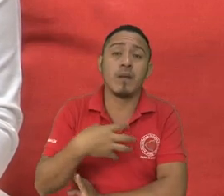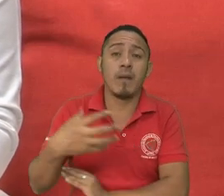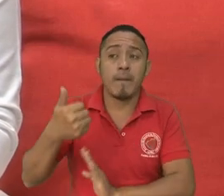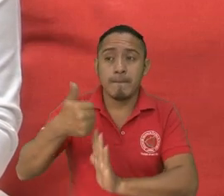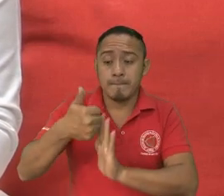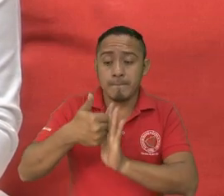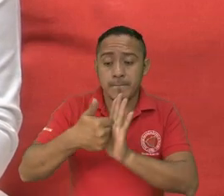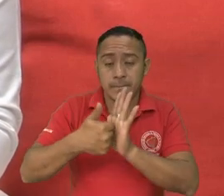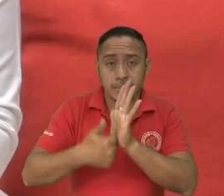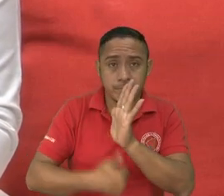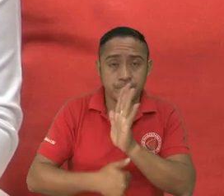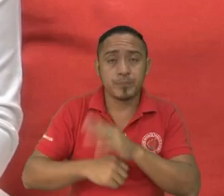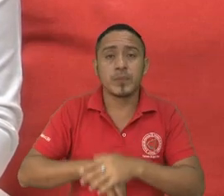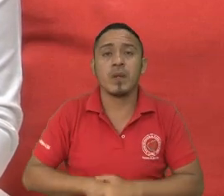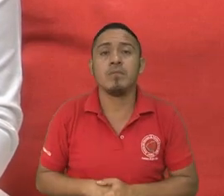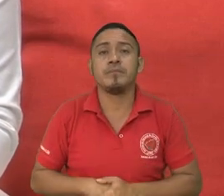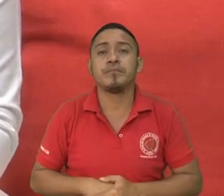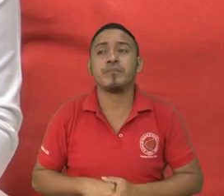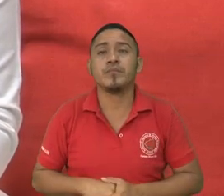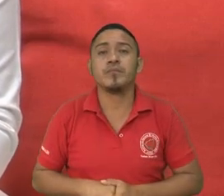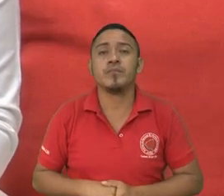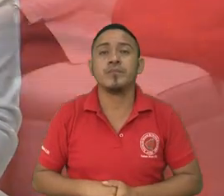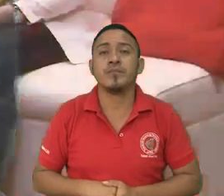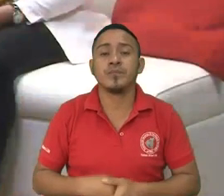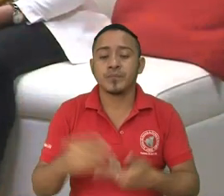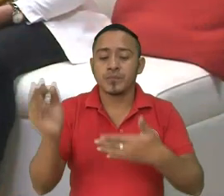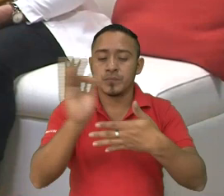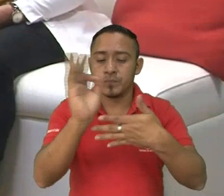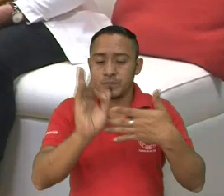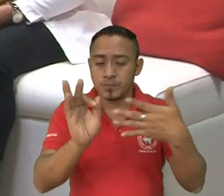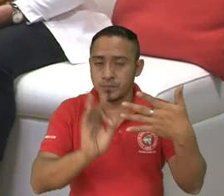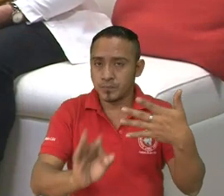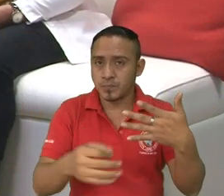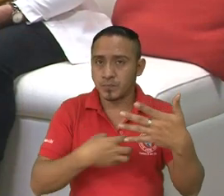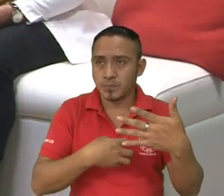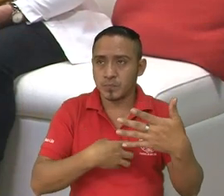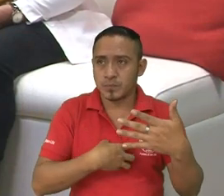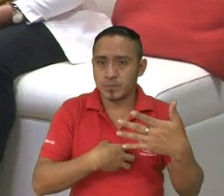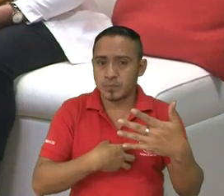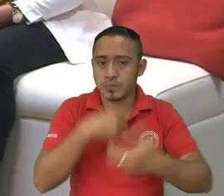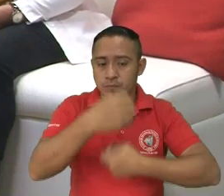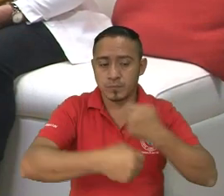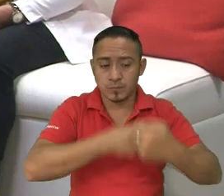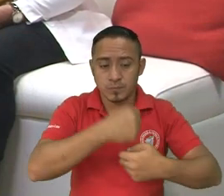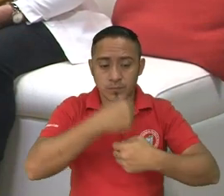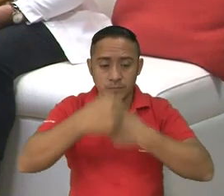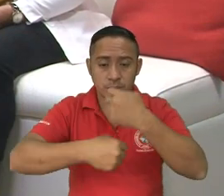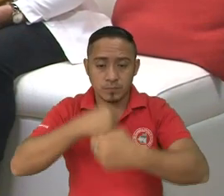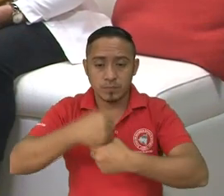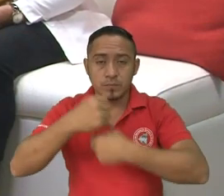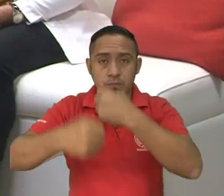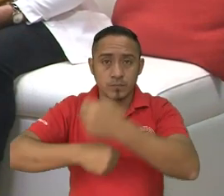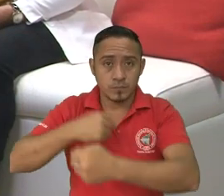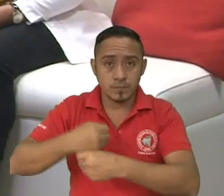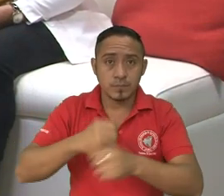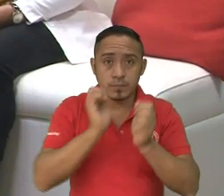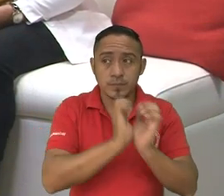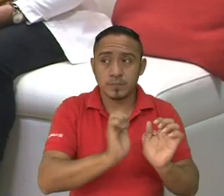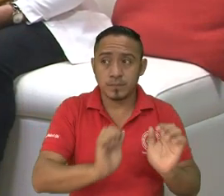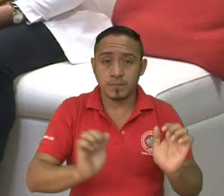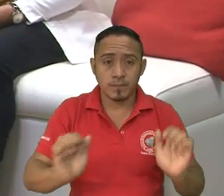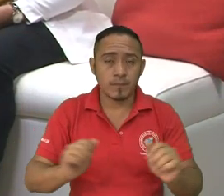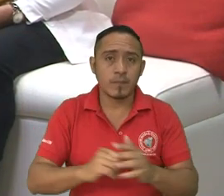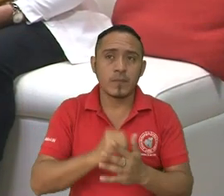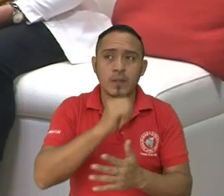la autoestima. ¿Qué factores inciden en la autoestima? Hablémonos por edad. Bueno, sabemos que un niño